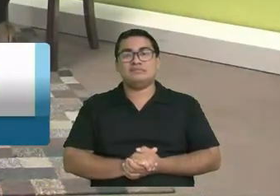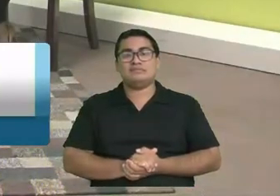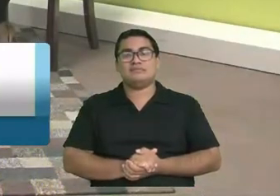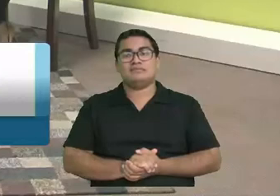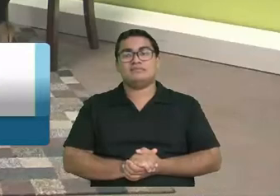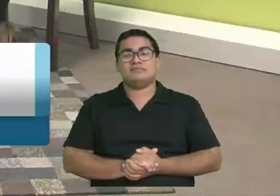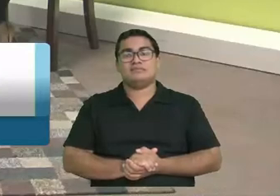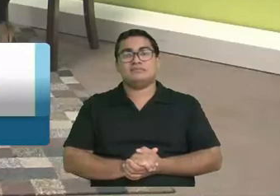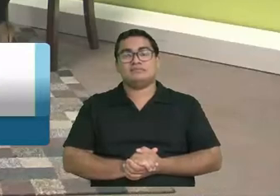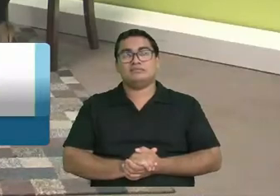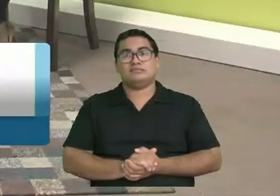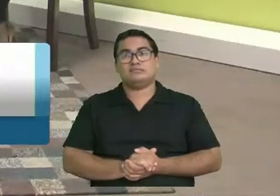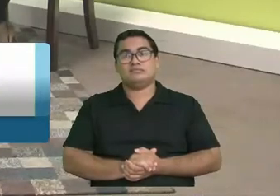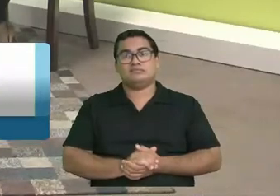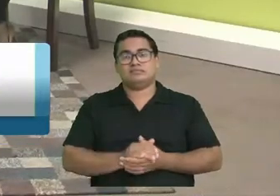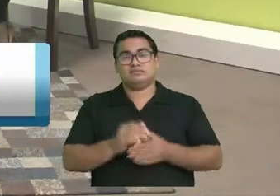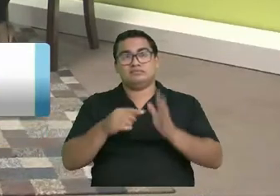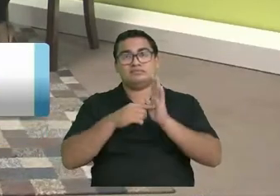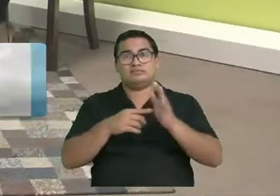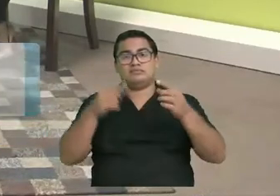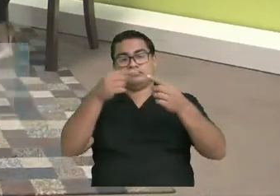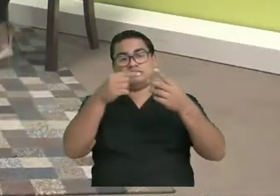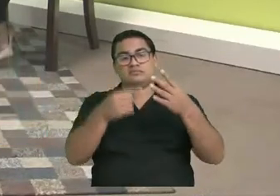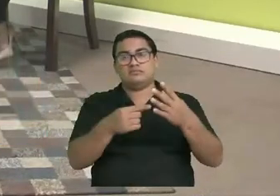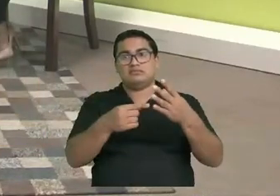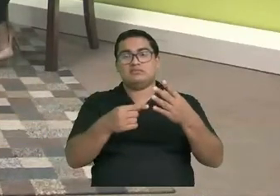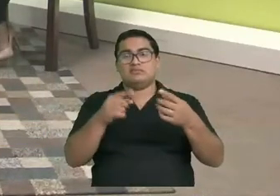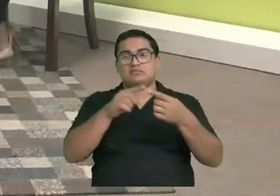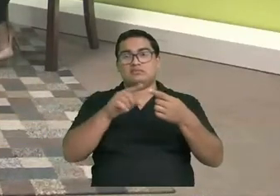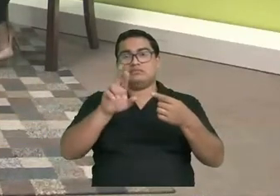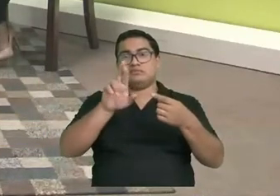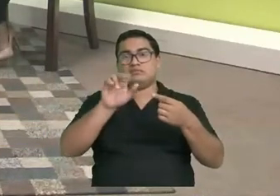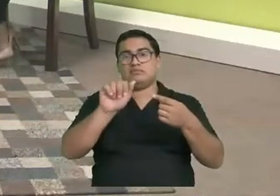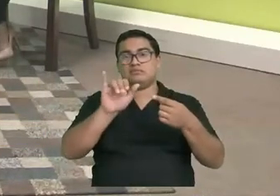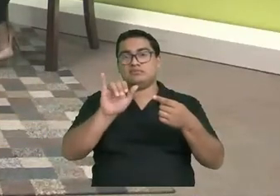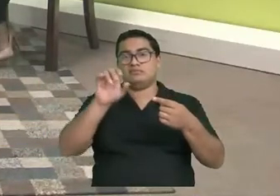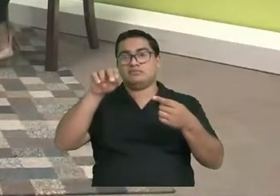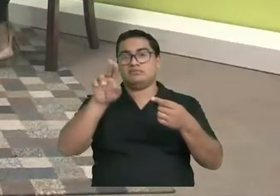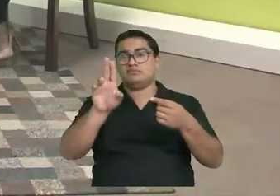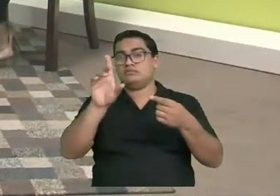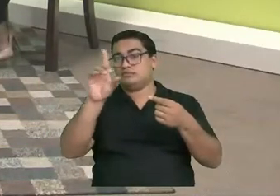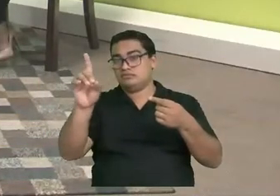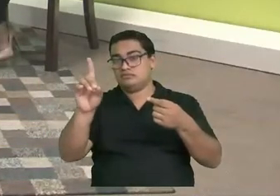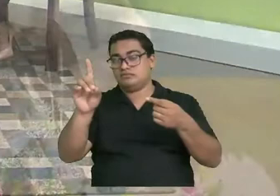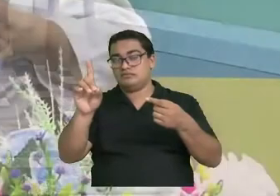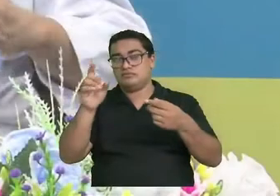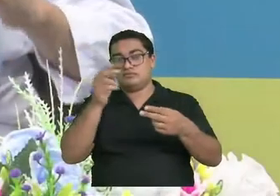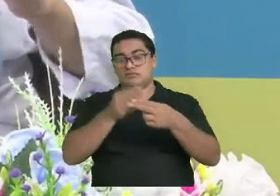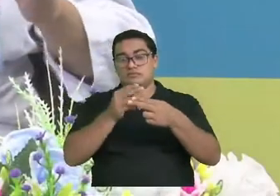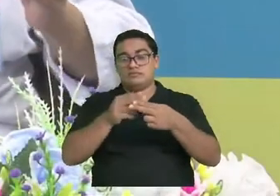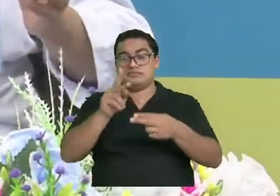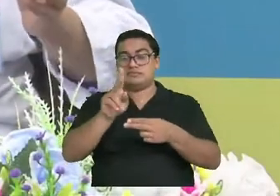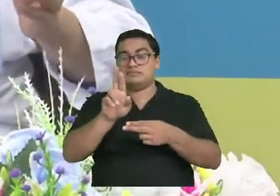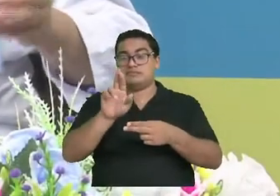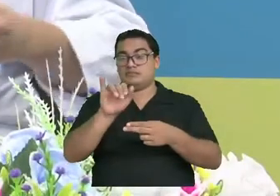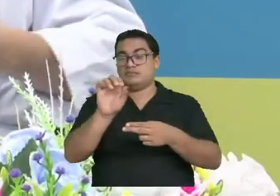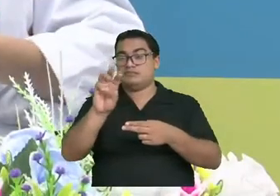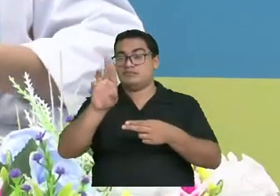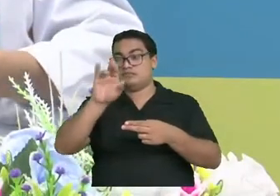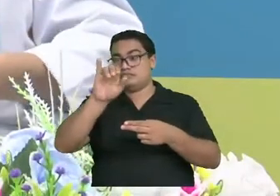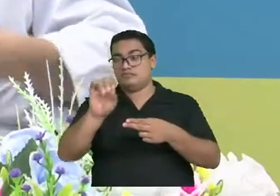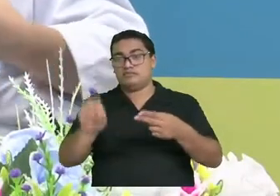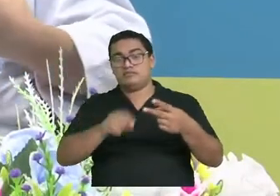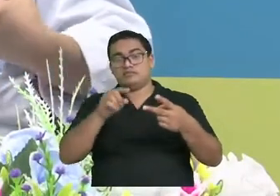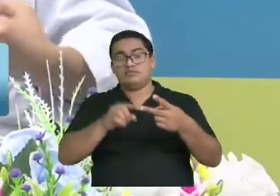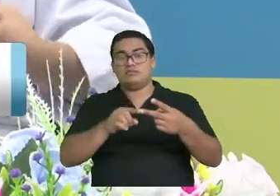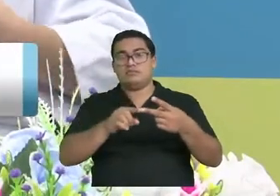de hecho, dentro de la clasificación está el síndrome de Raynaud primario y el síndrome de Raynaud secundario. Cuando es primario, se